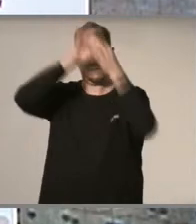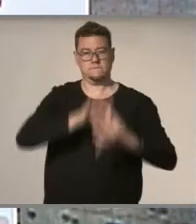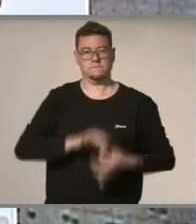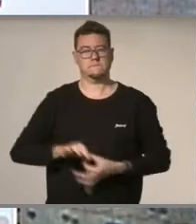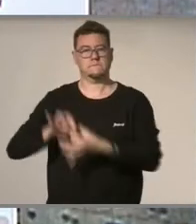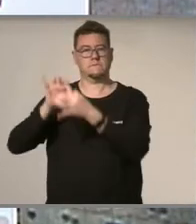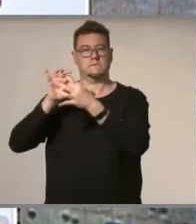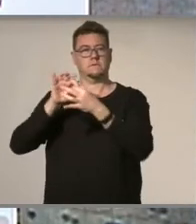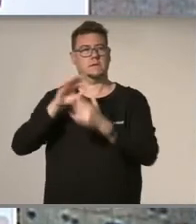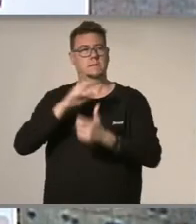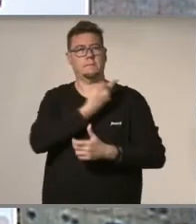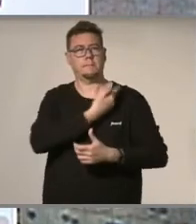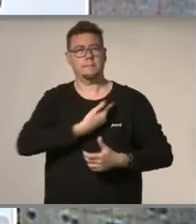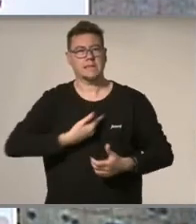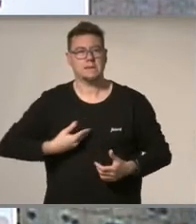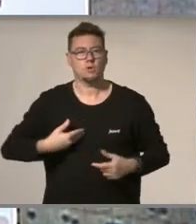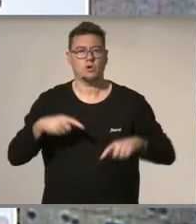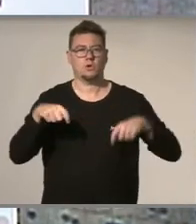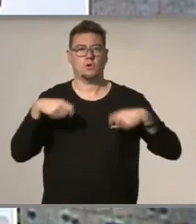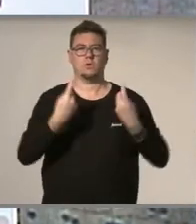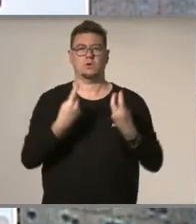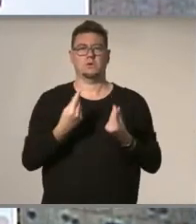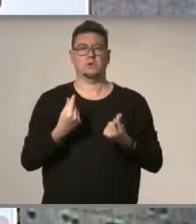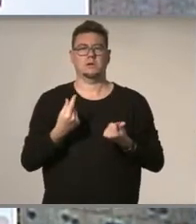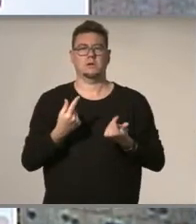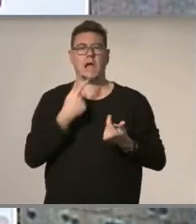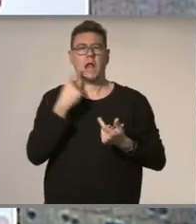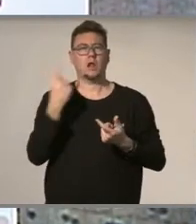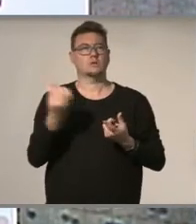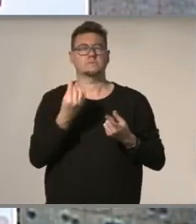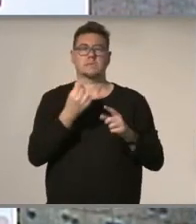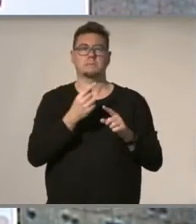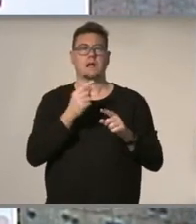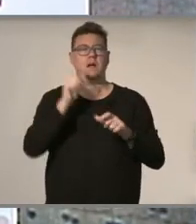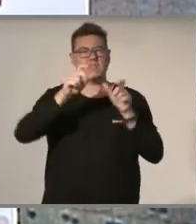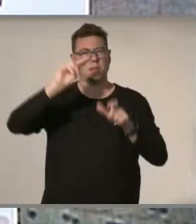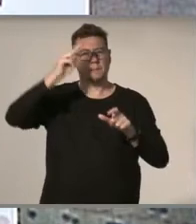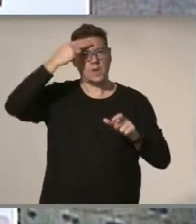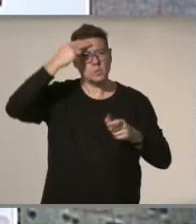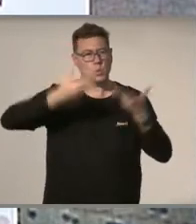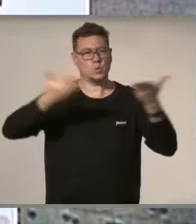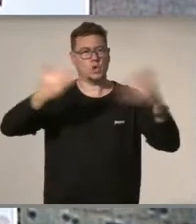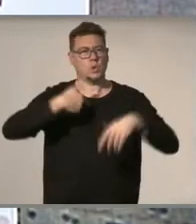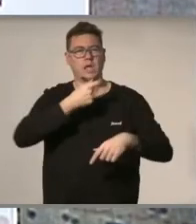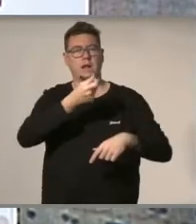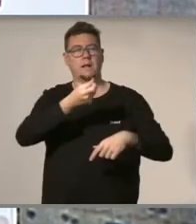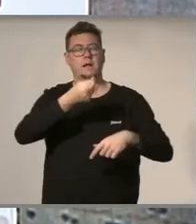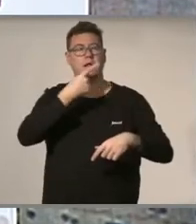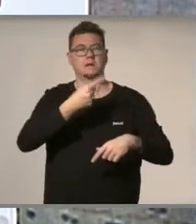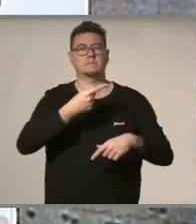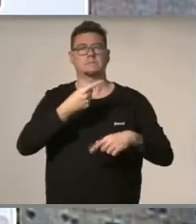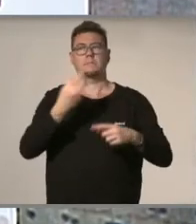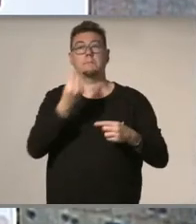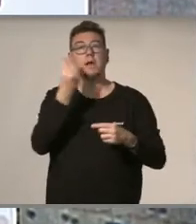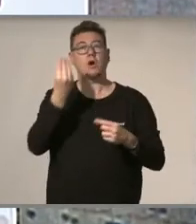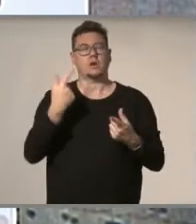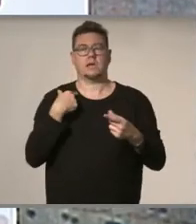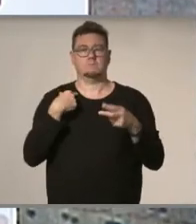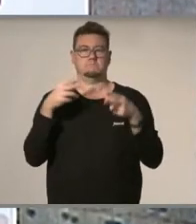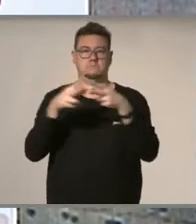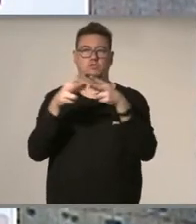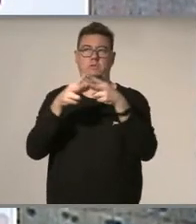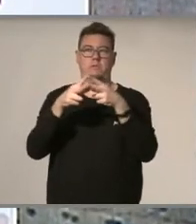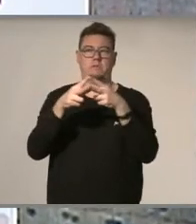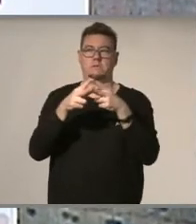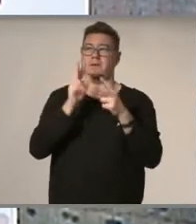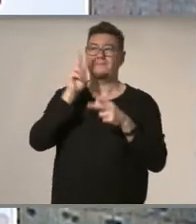patrimonio natural, nuestra salud. No hay mejor antídoto contra los prejuicios injustos y anacrónicos que algunos aún asocian al ejército que